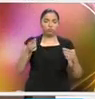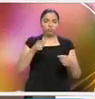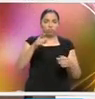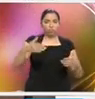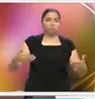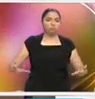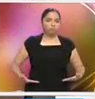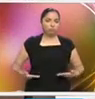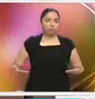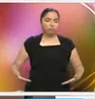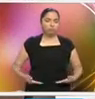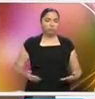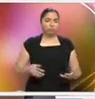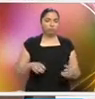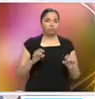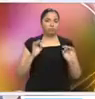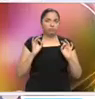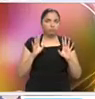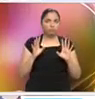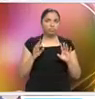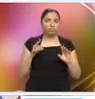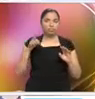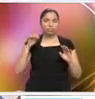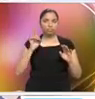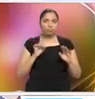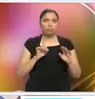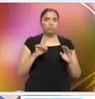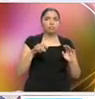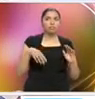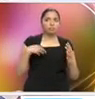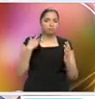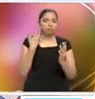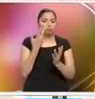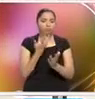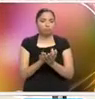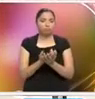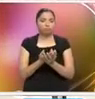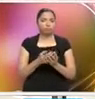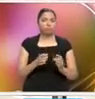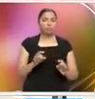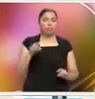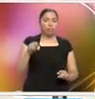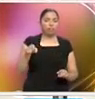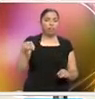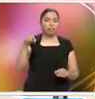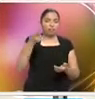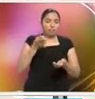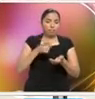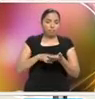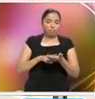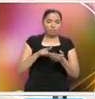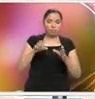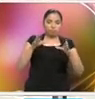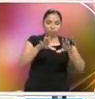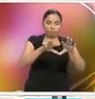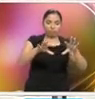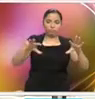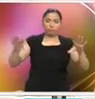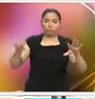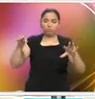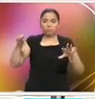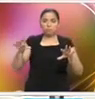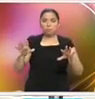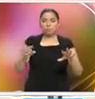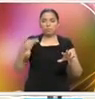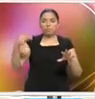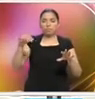que hay varias como trampillas y cosillas para meter y entrar, sacar a los actores, y había una trampilla del lado derecho del escenario que se le llamaba el infierno, porque